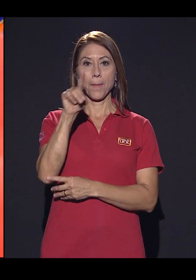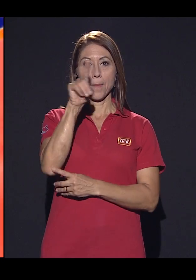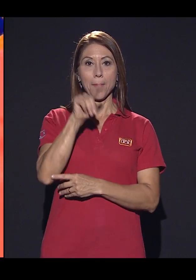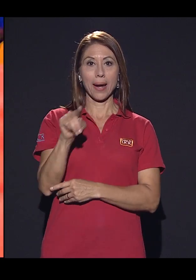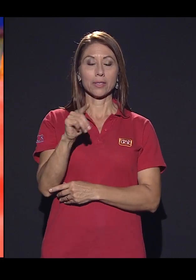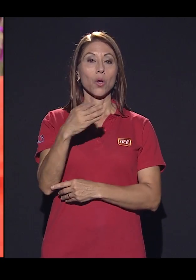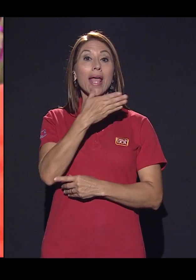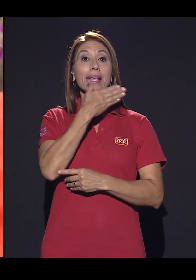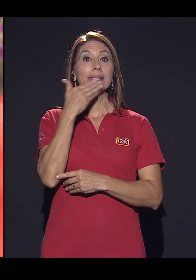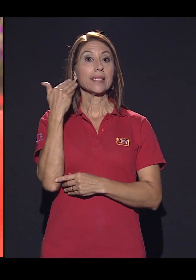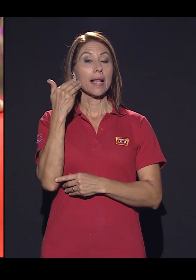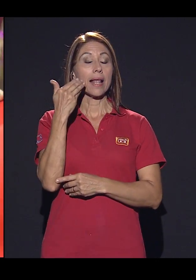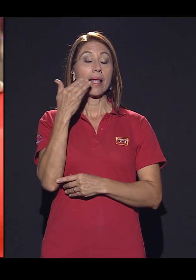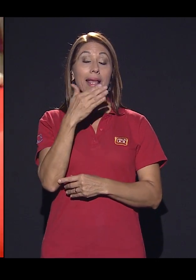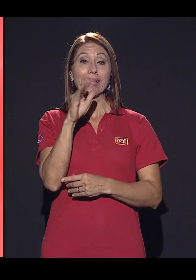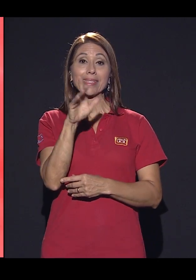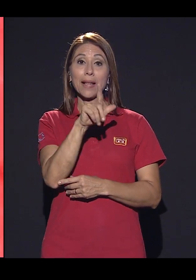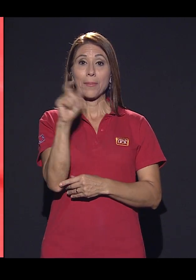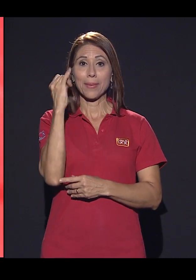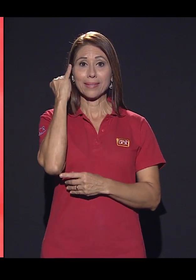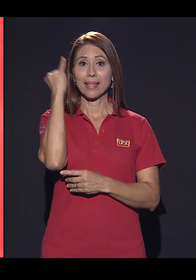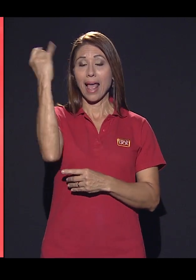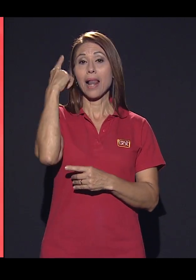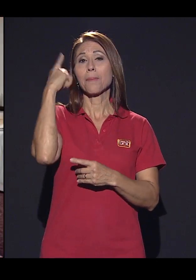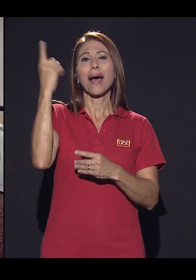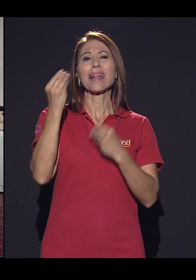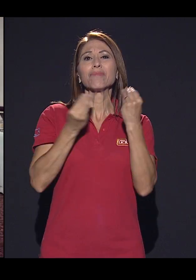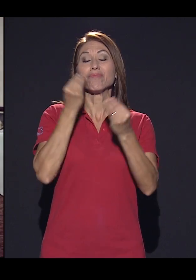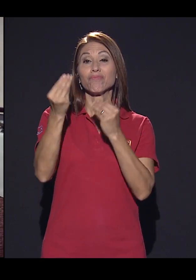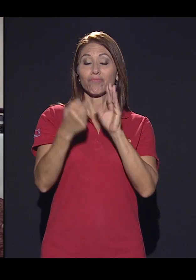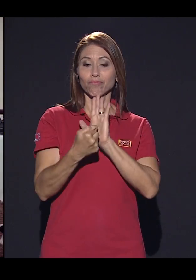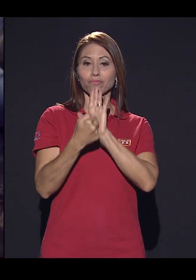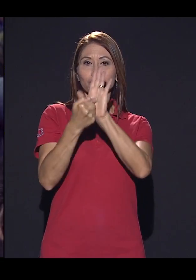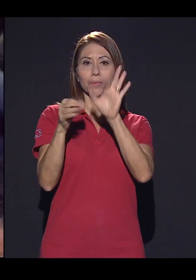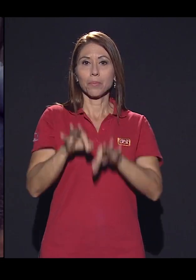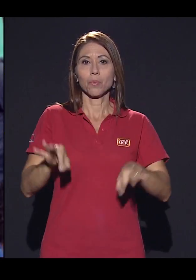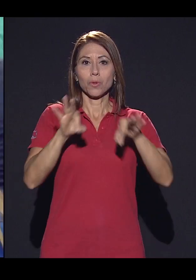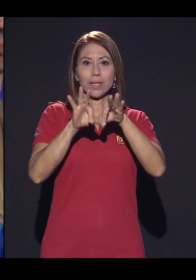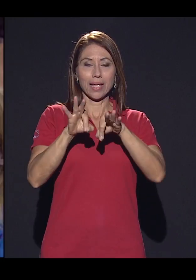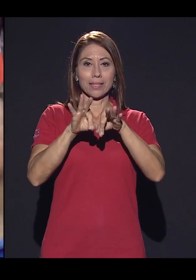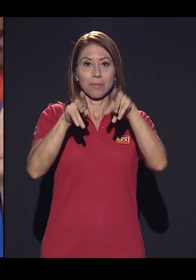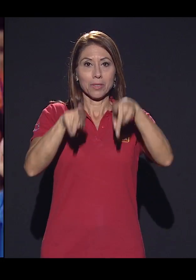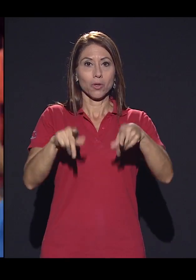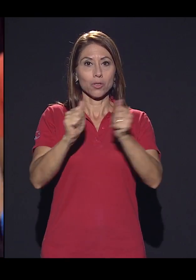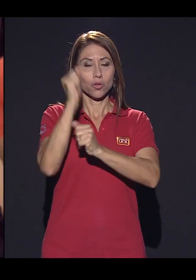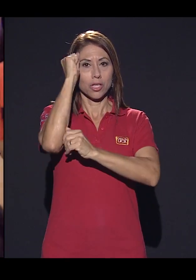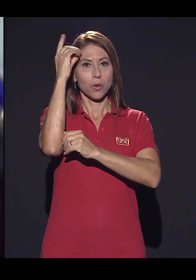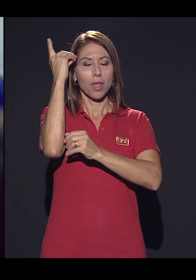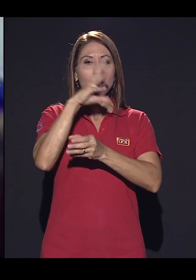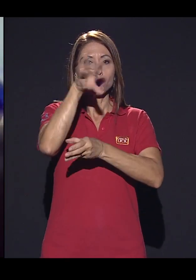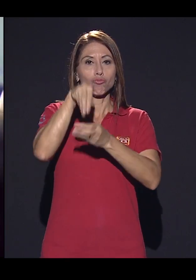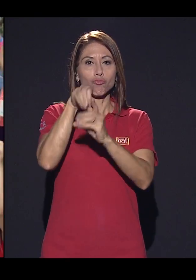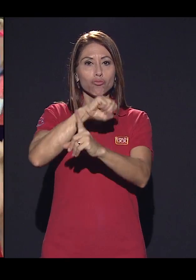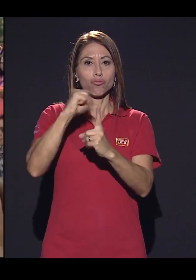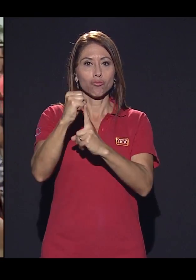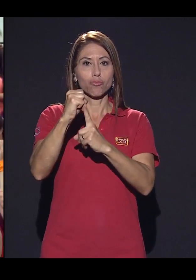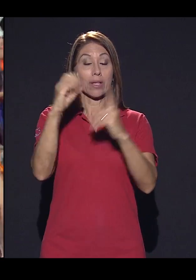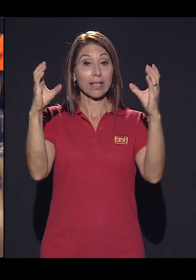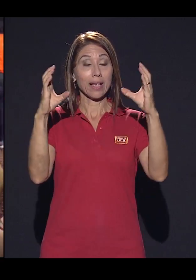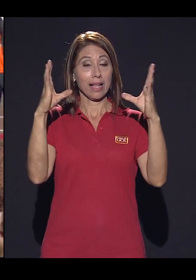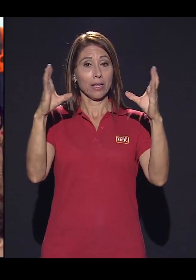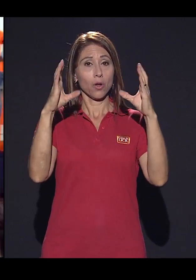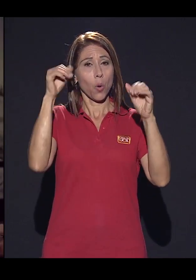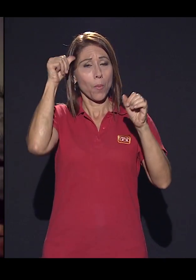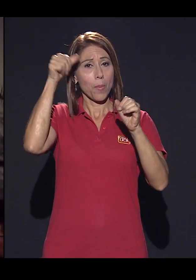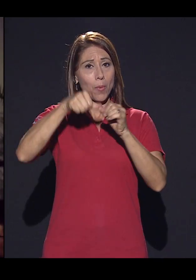Marzo es el mes ideal para resaltar la importancia de la inclusión social de las personas con síndrome de Down, al conmemorarse el Día Mundial de esta